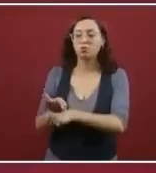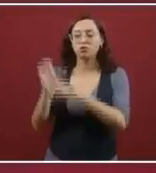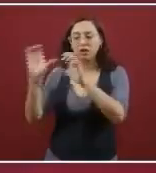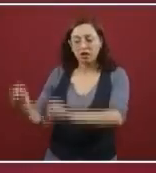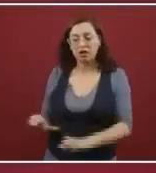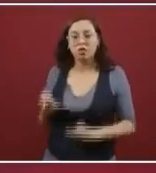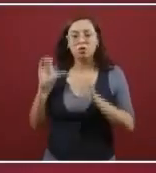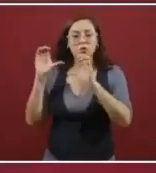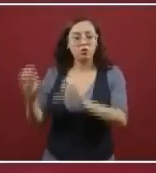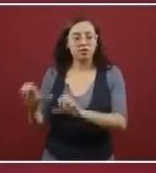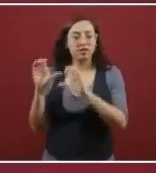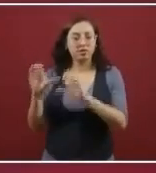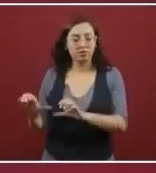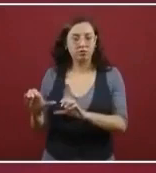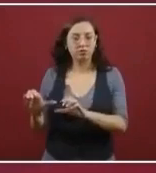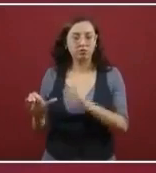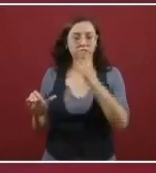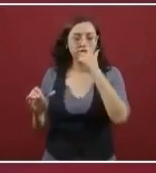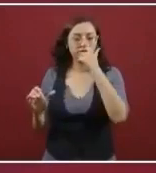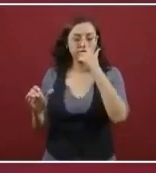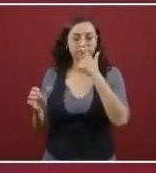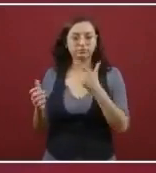evitar que los expongan,